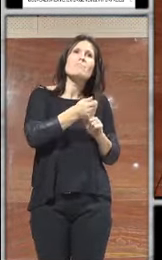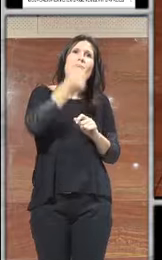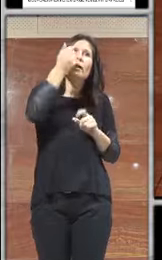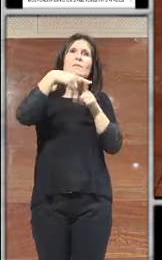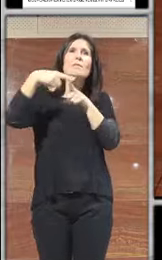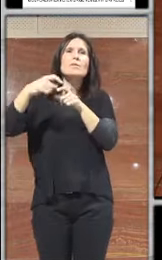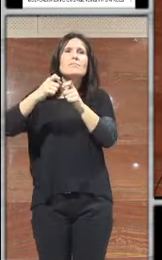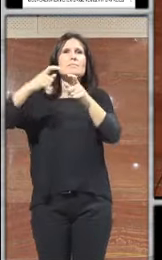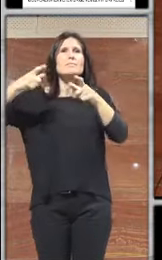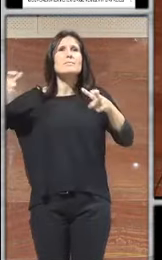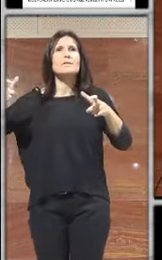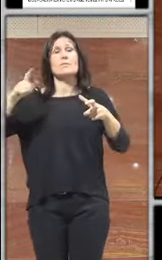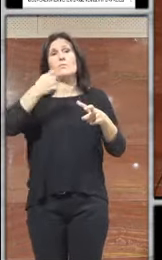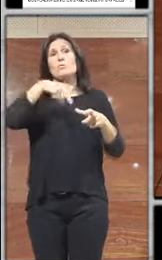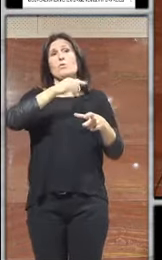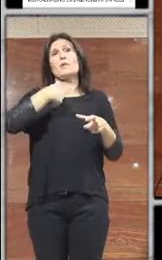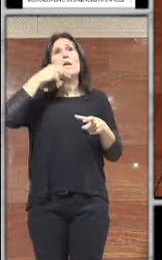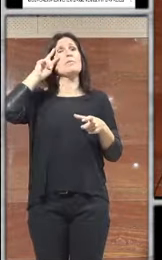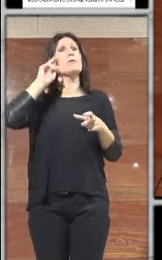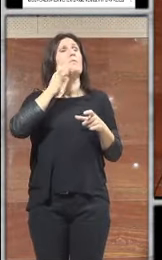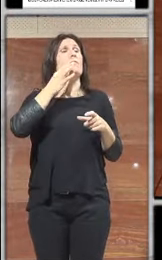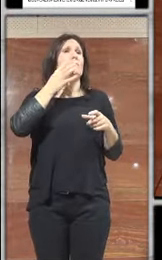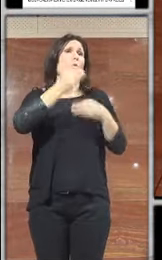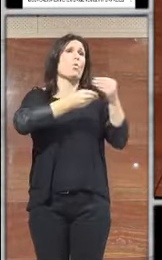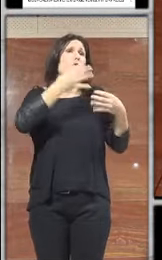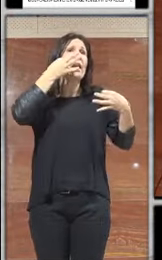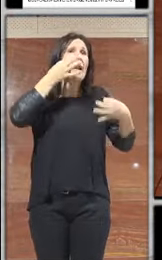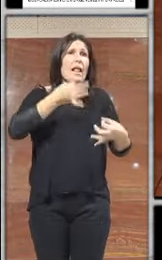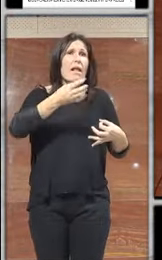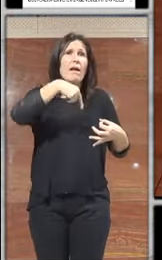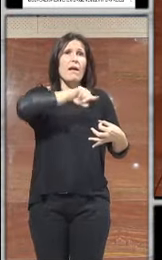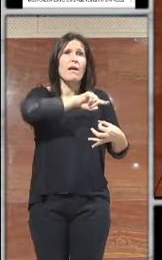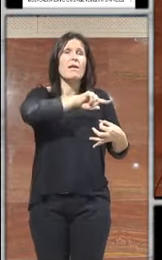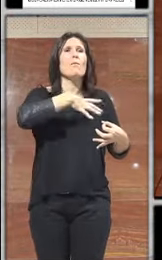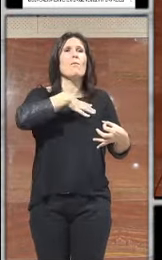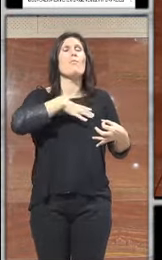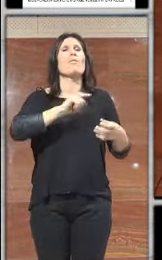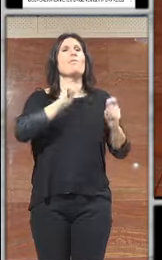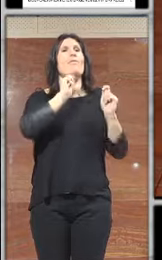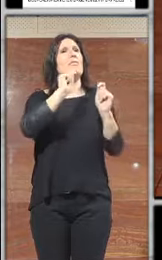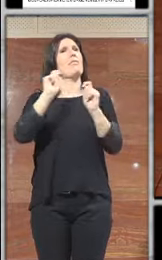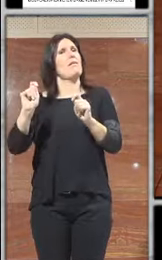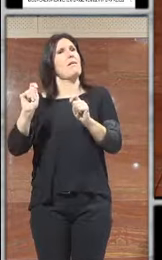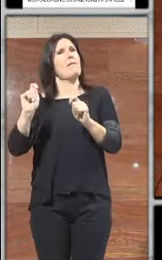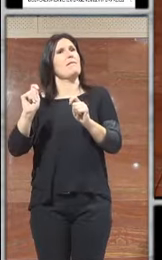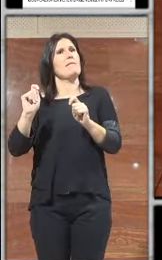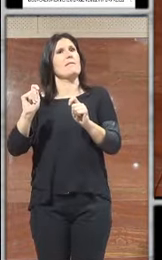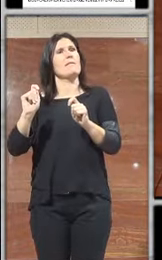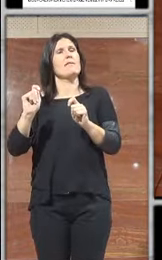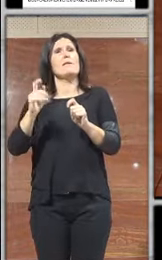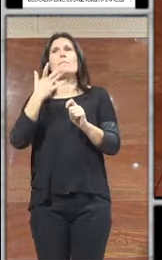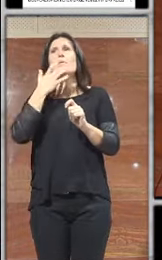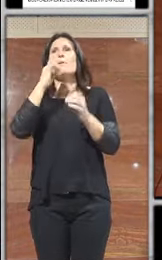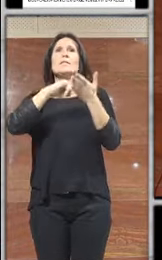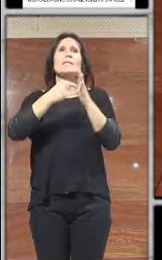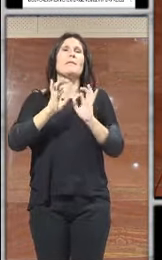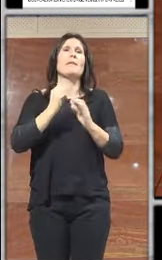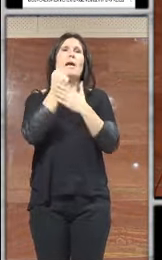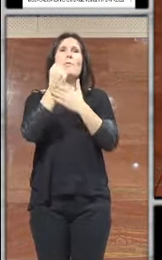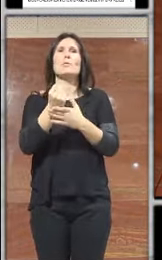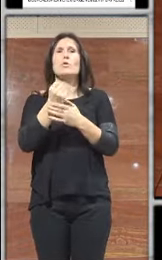que como expertos en el uso real de estas cosas podemos aportar mucho en cuanto a sistemas de apoyo a la